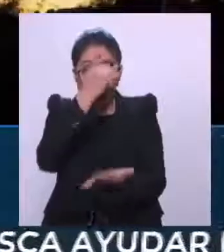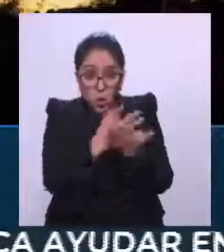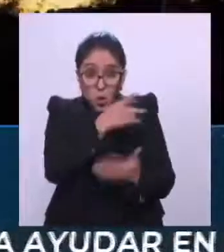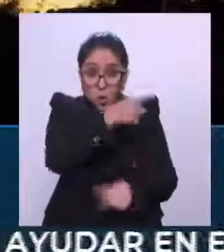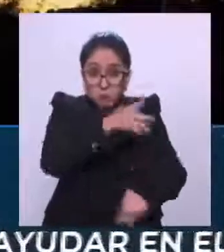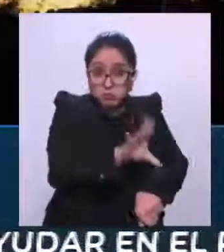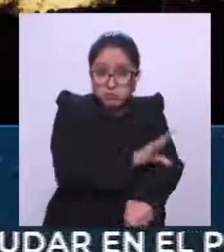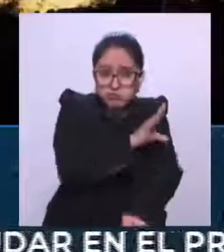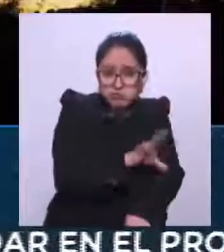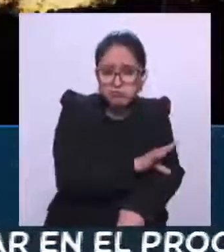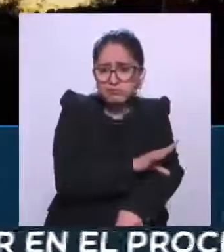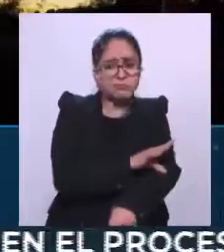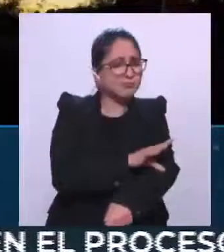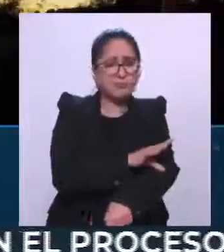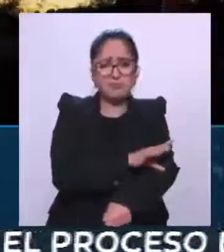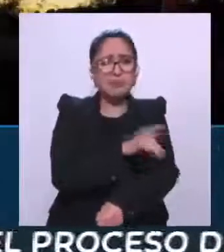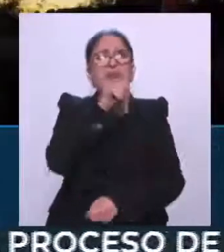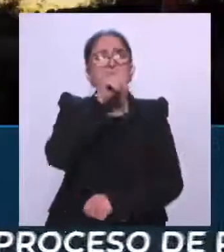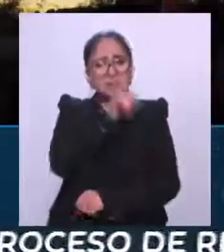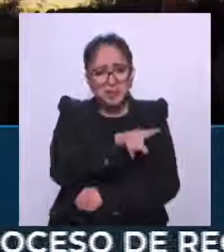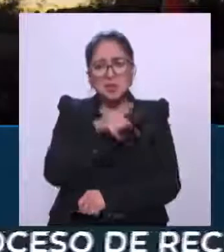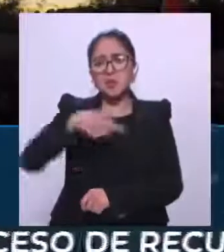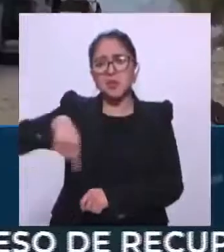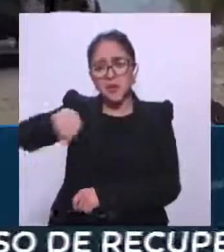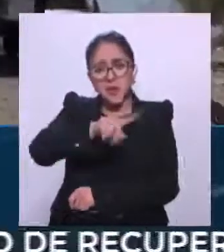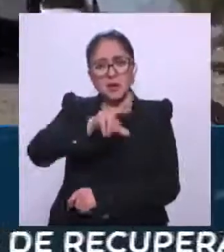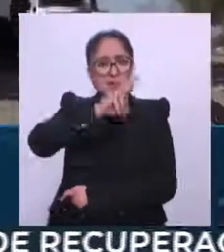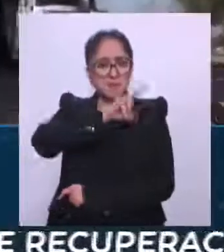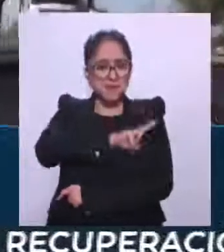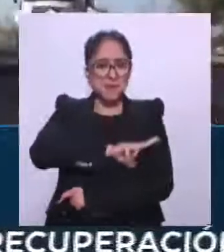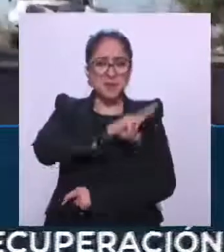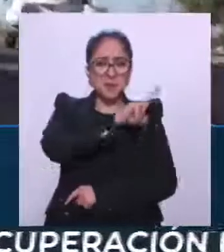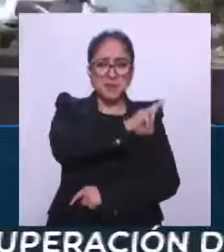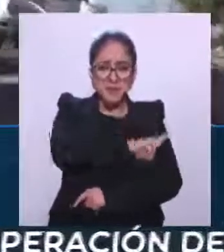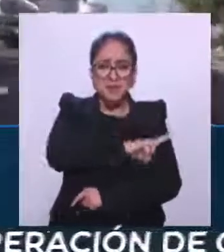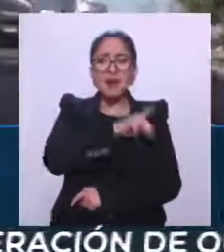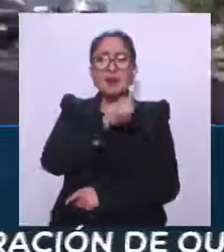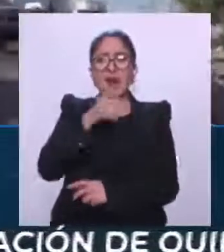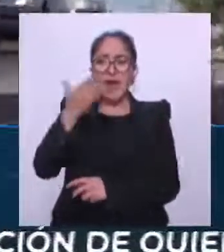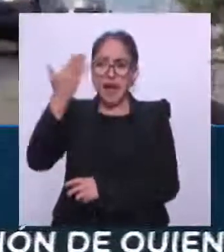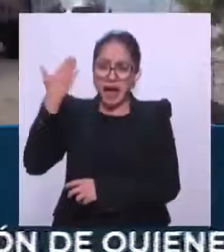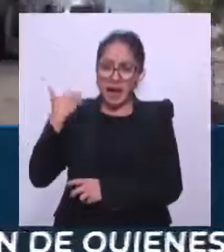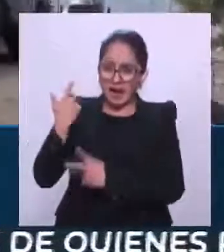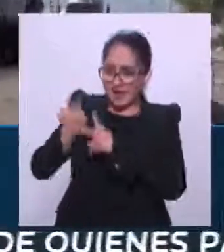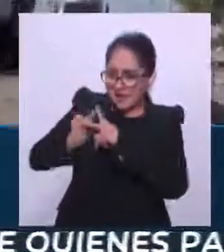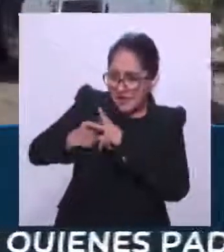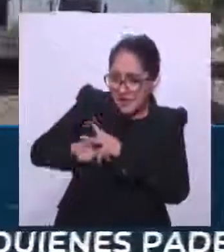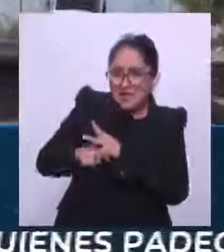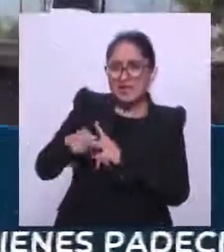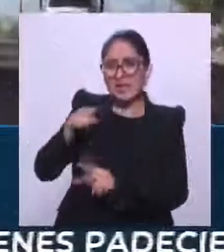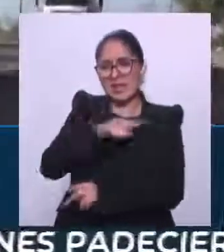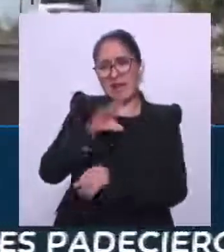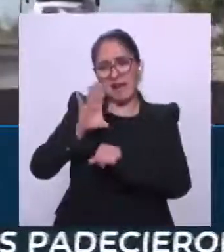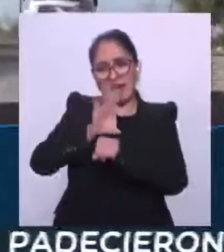eléctrico. En realidad, las grandes privatizaciones en este país que arrancan con Carlos Salinas de Gortari